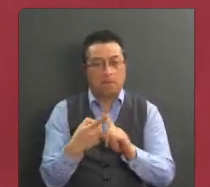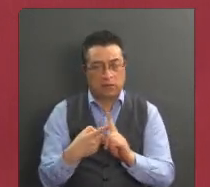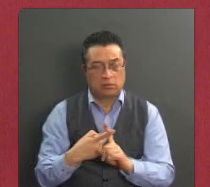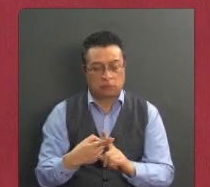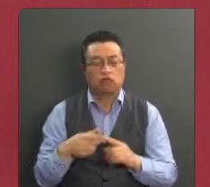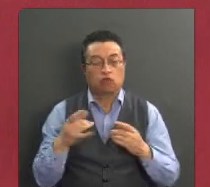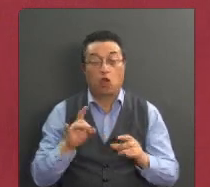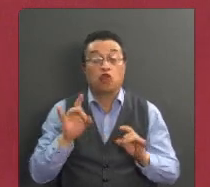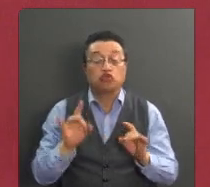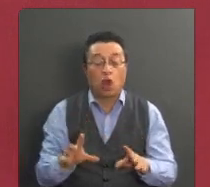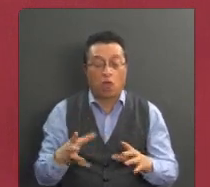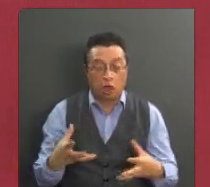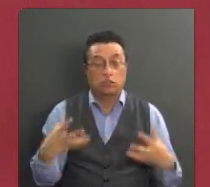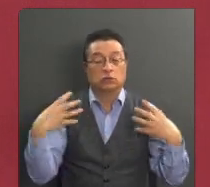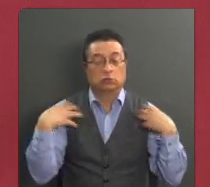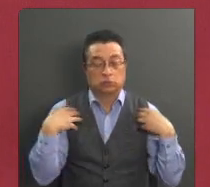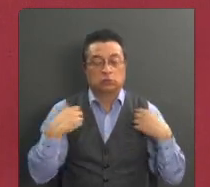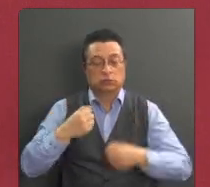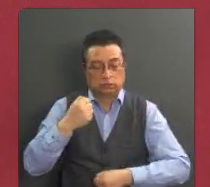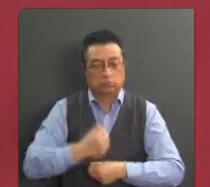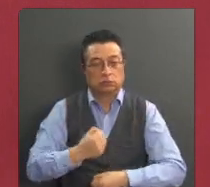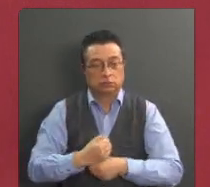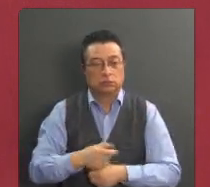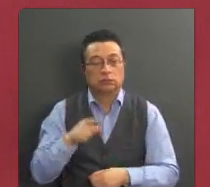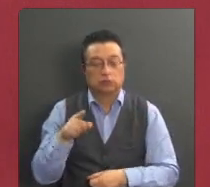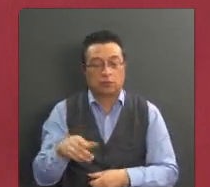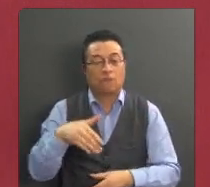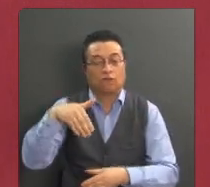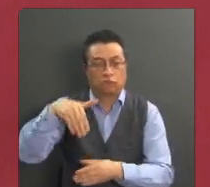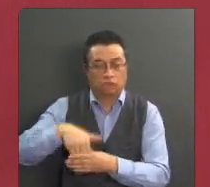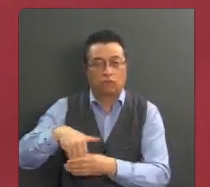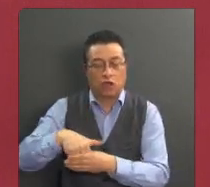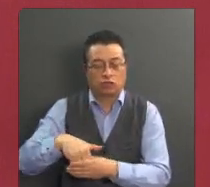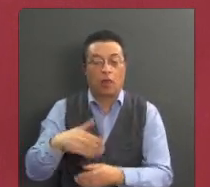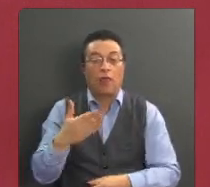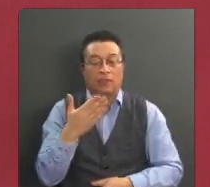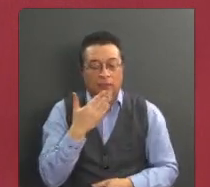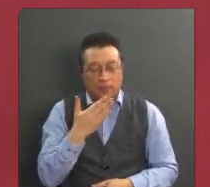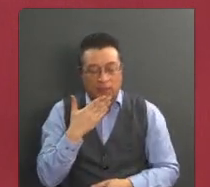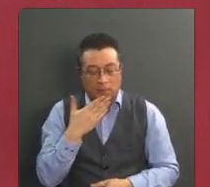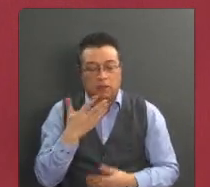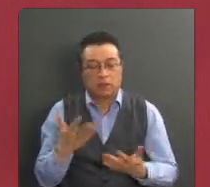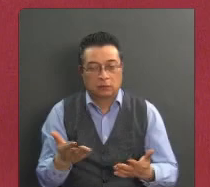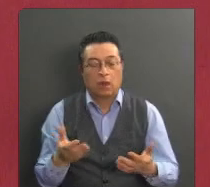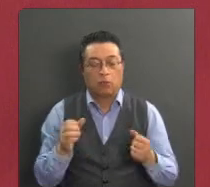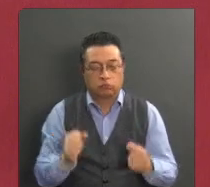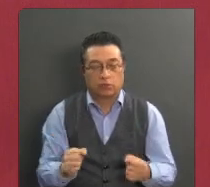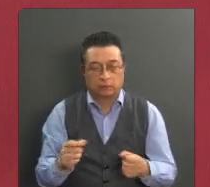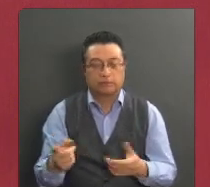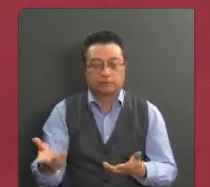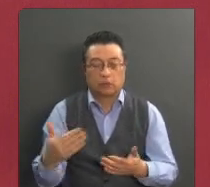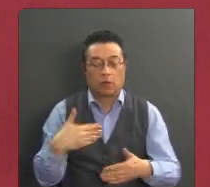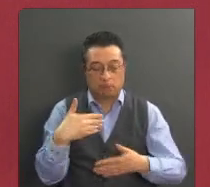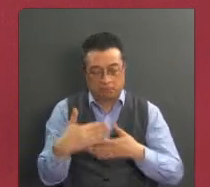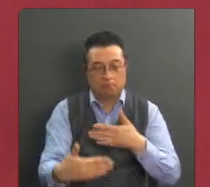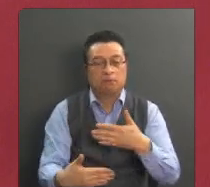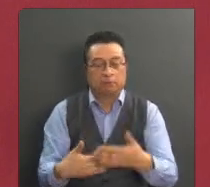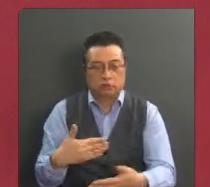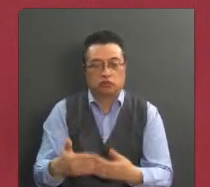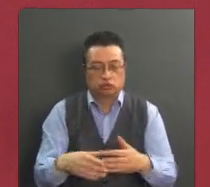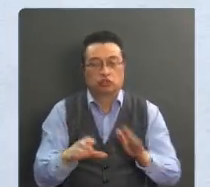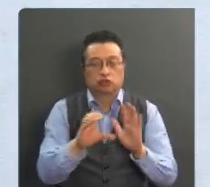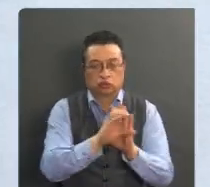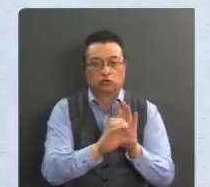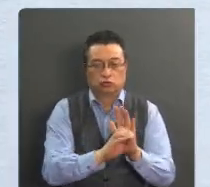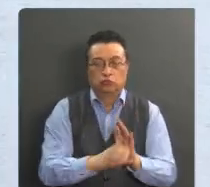que le corresponde, que a través del ejercicio del voto, sino que en algún momento de este proceso